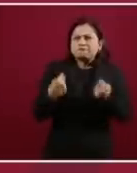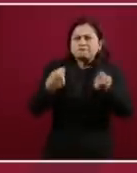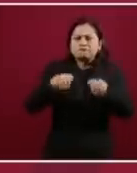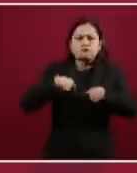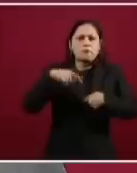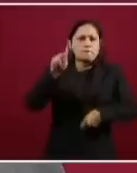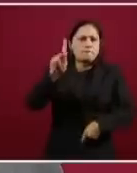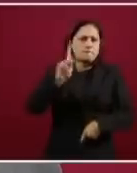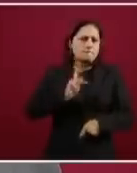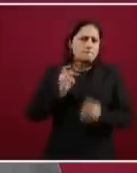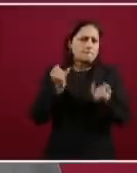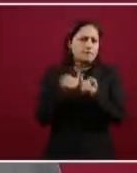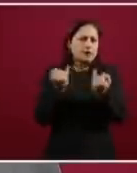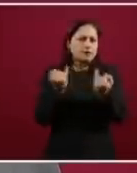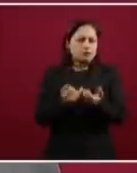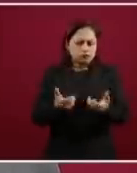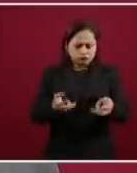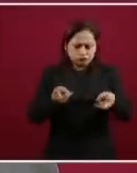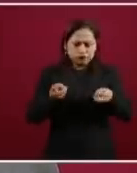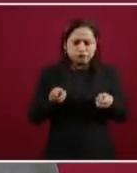terminó.